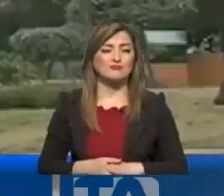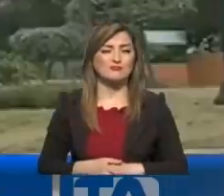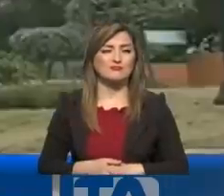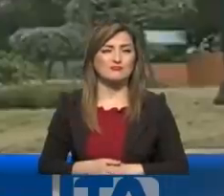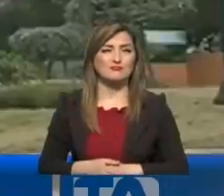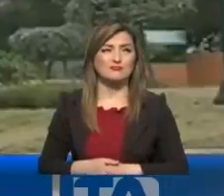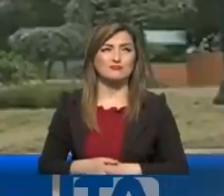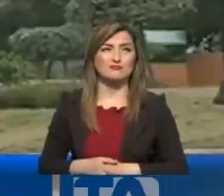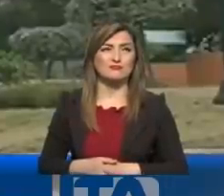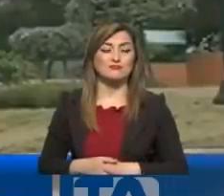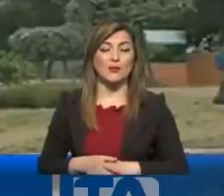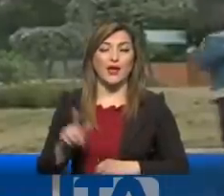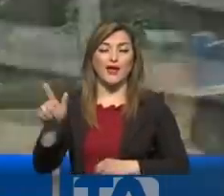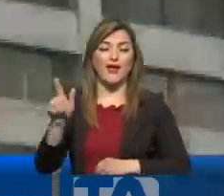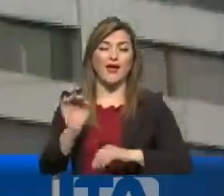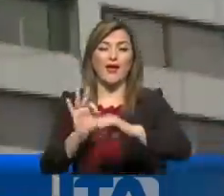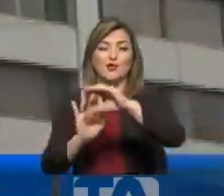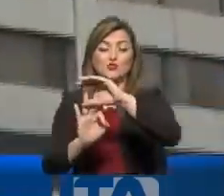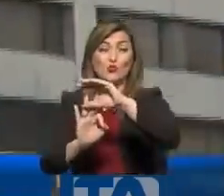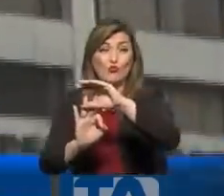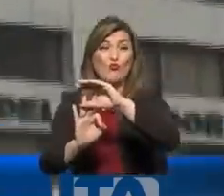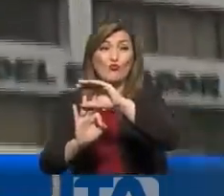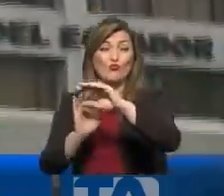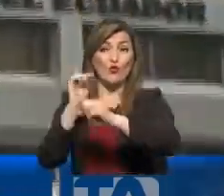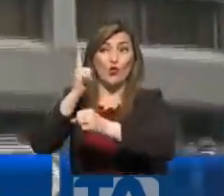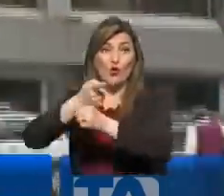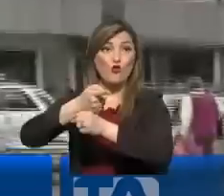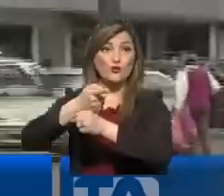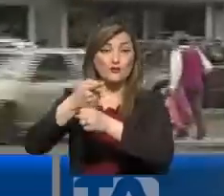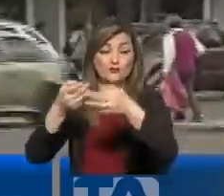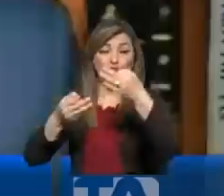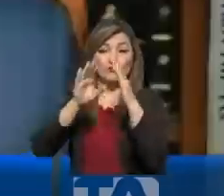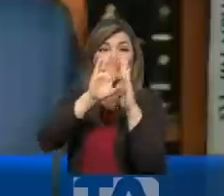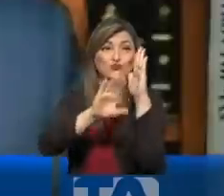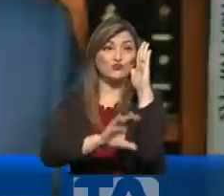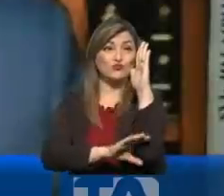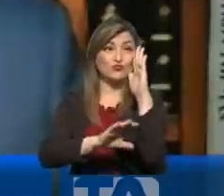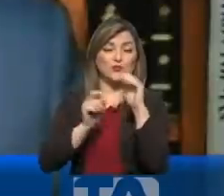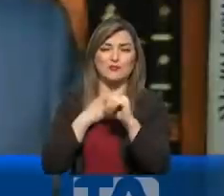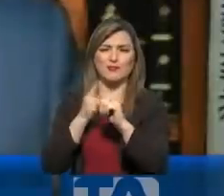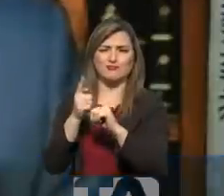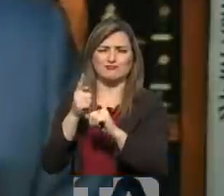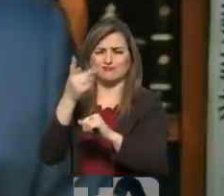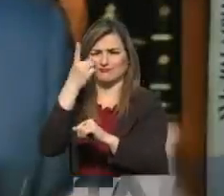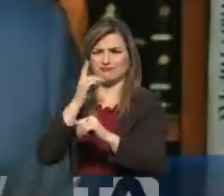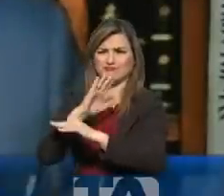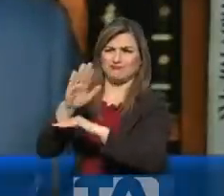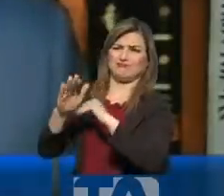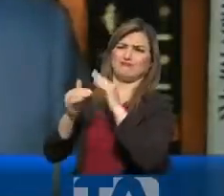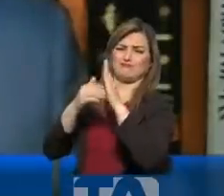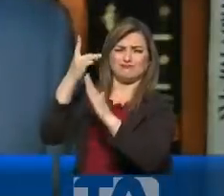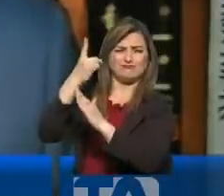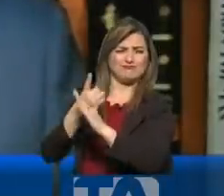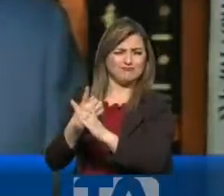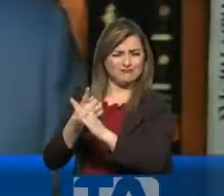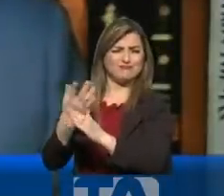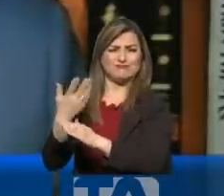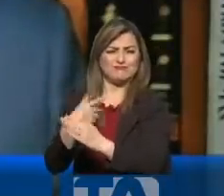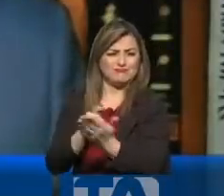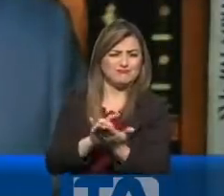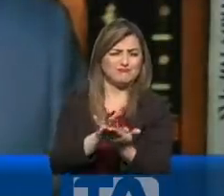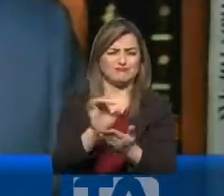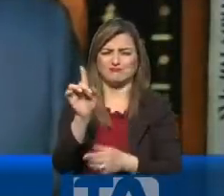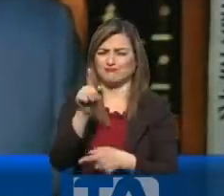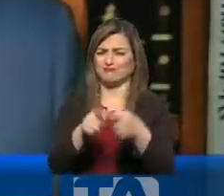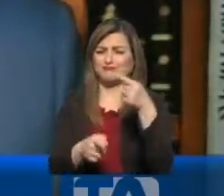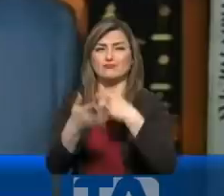una designación del transitorio blindada por un dictamen de la Corte Constitucional. Los consejeros presentes que votaron